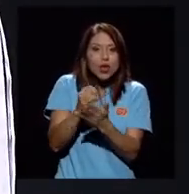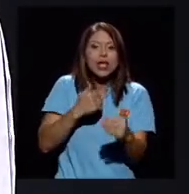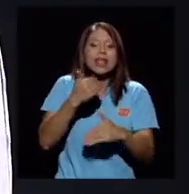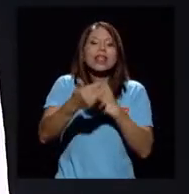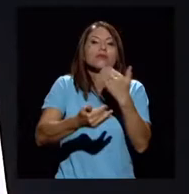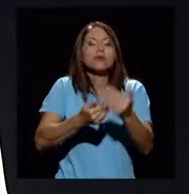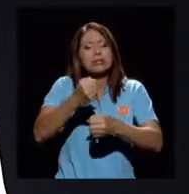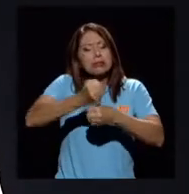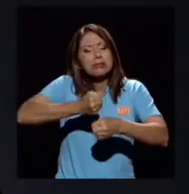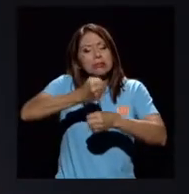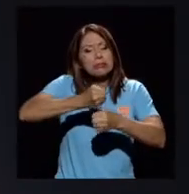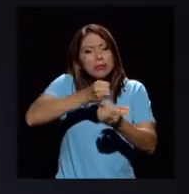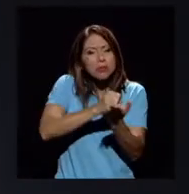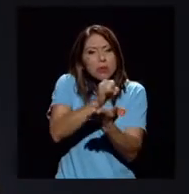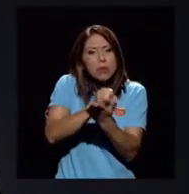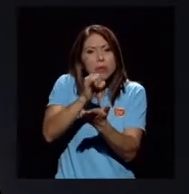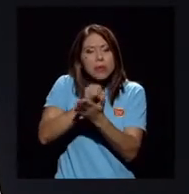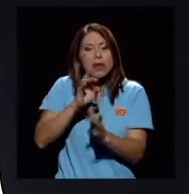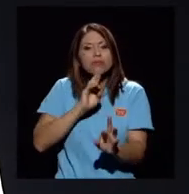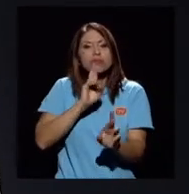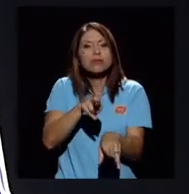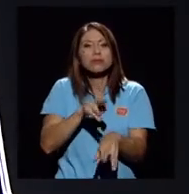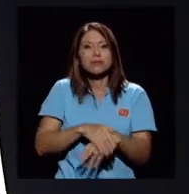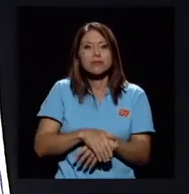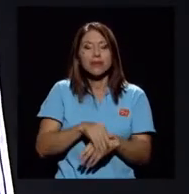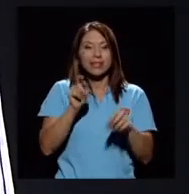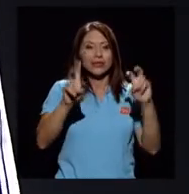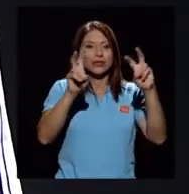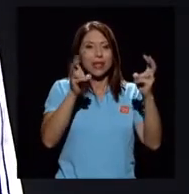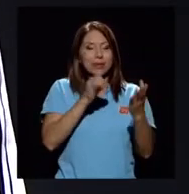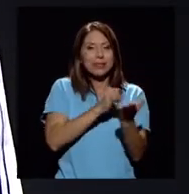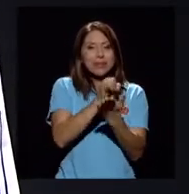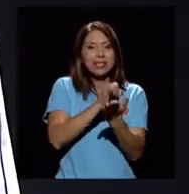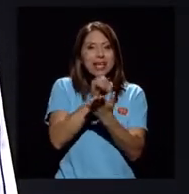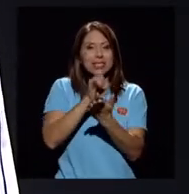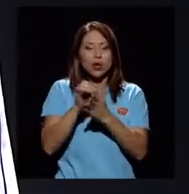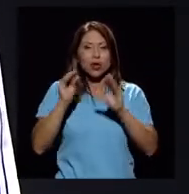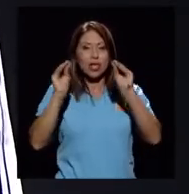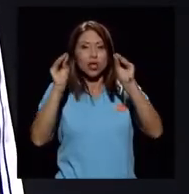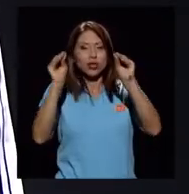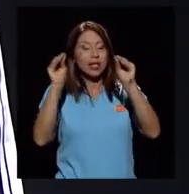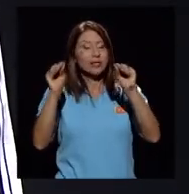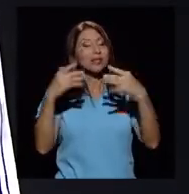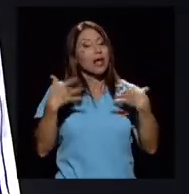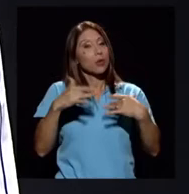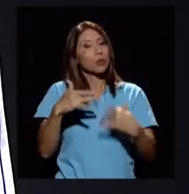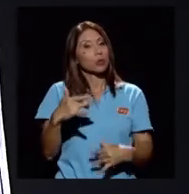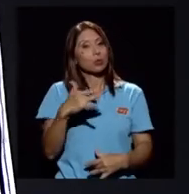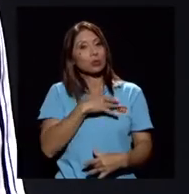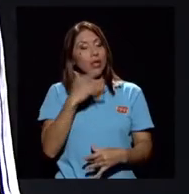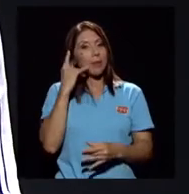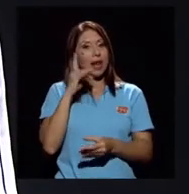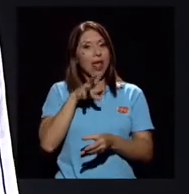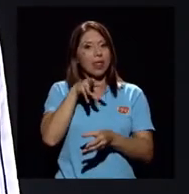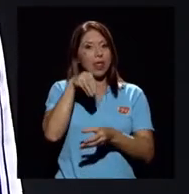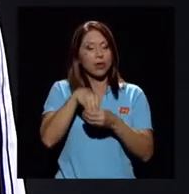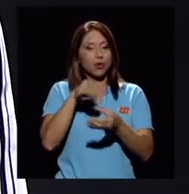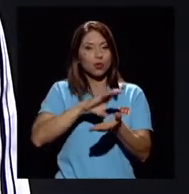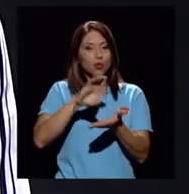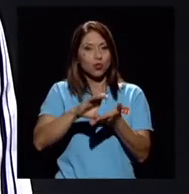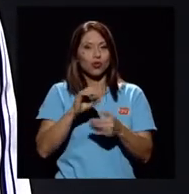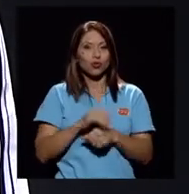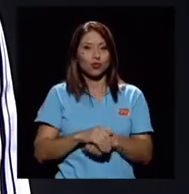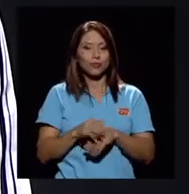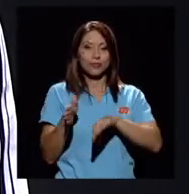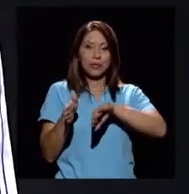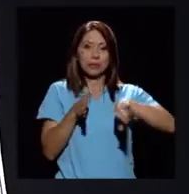apasionante mezclar esos temas de investigación y docencia dentro de los cursos. Esa es